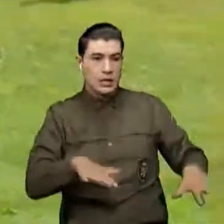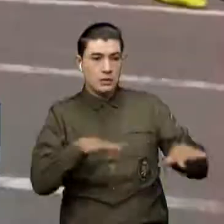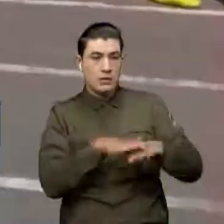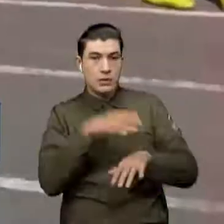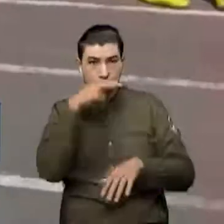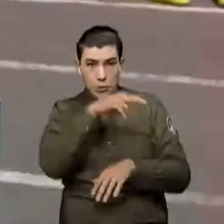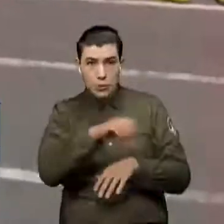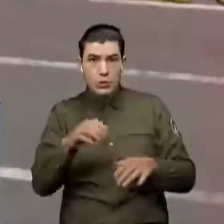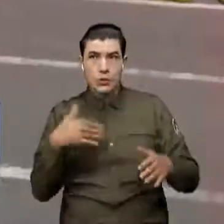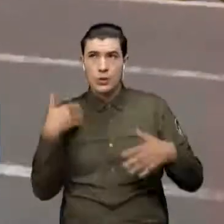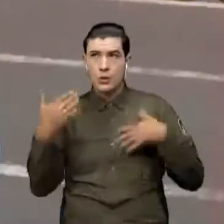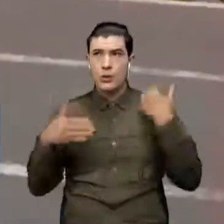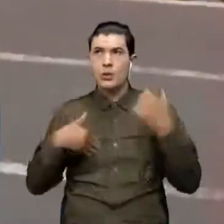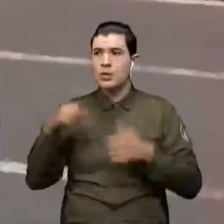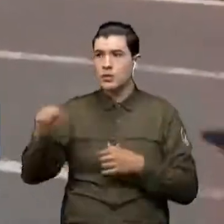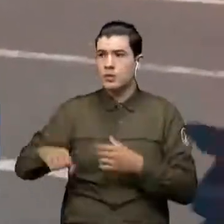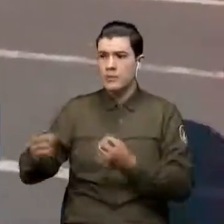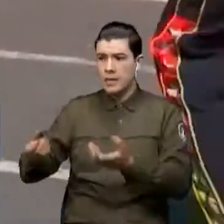alegría